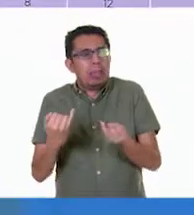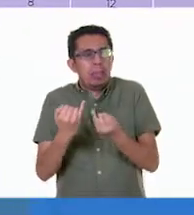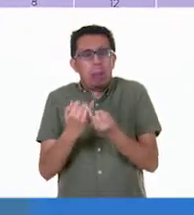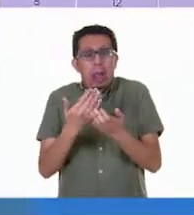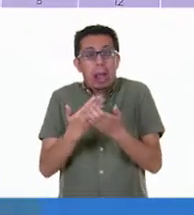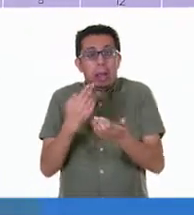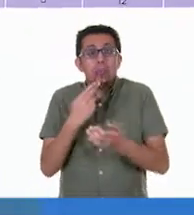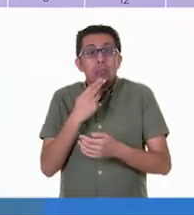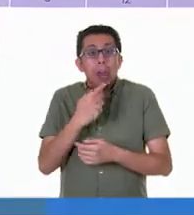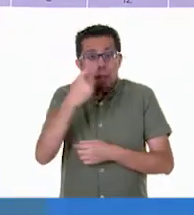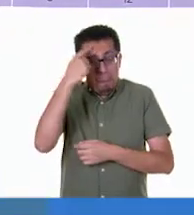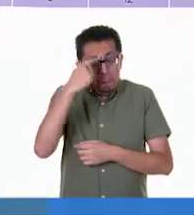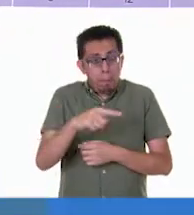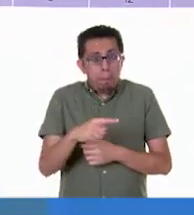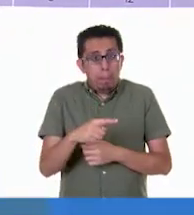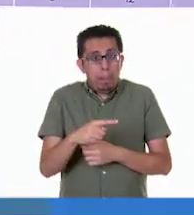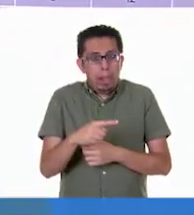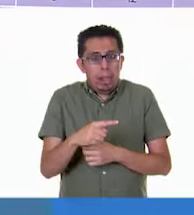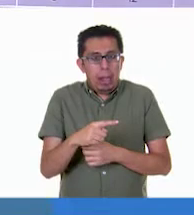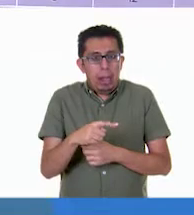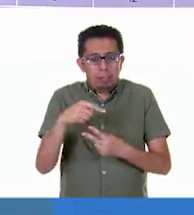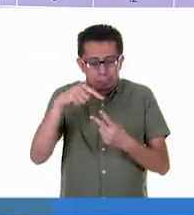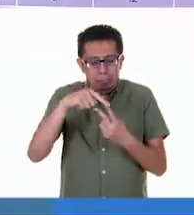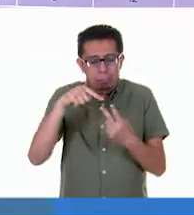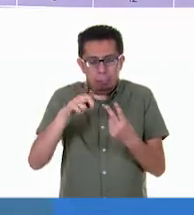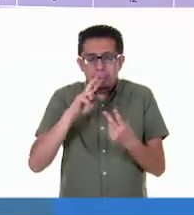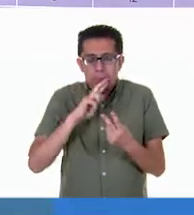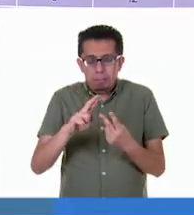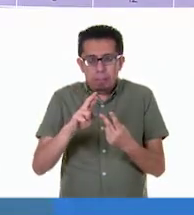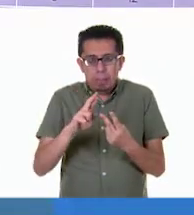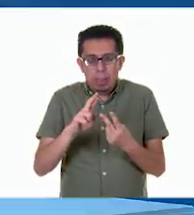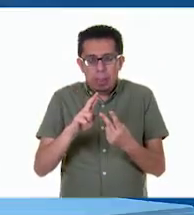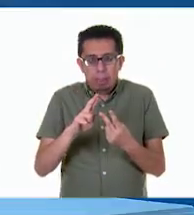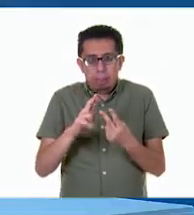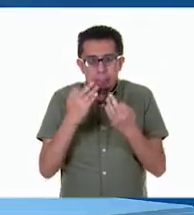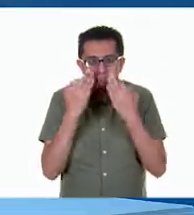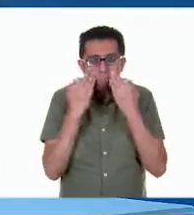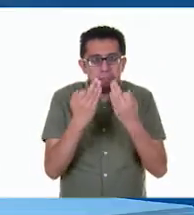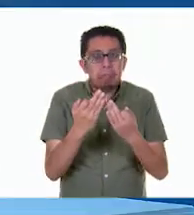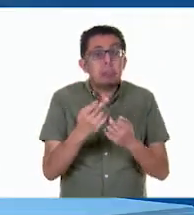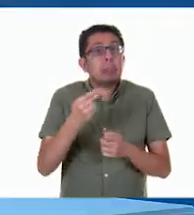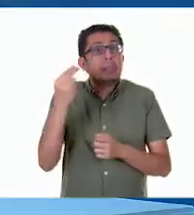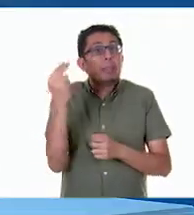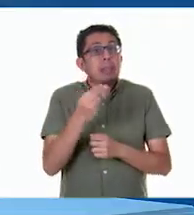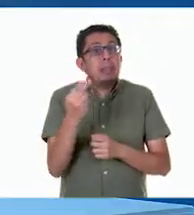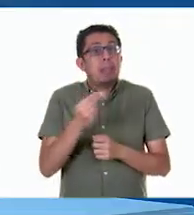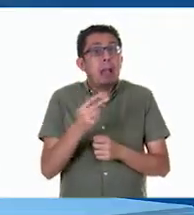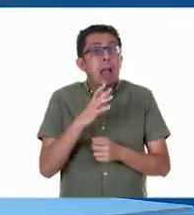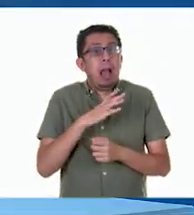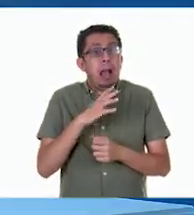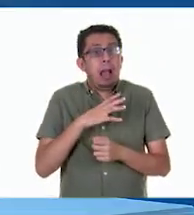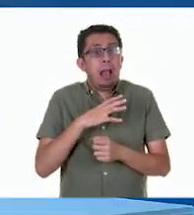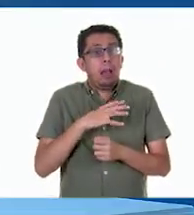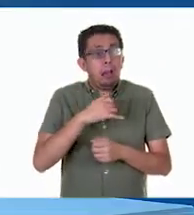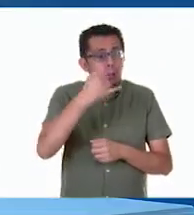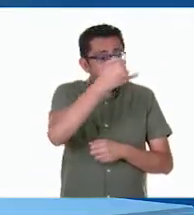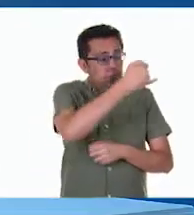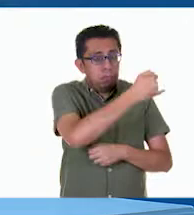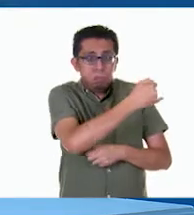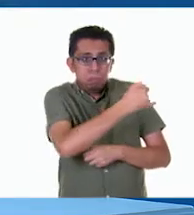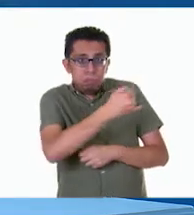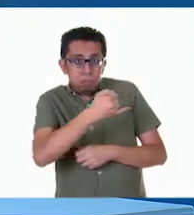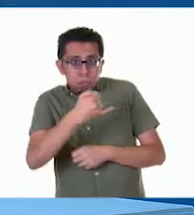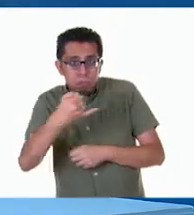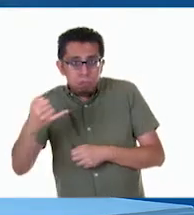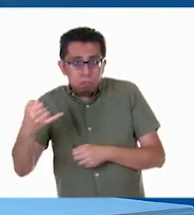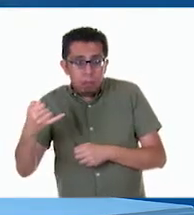para poder acompañar estos dos resultados que obtuvimos. Entonces, necesitamos trazar dos rectas y comparar estos